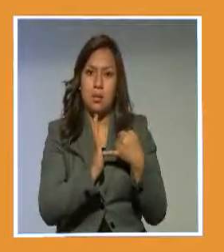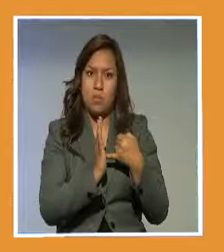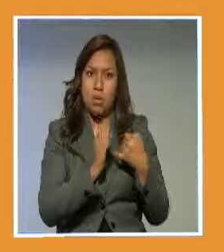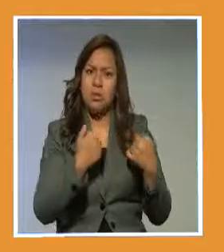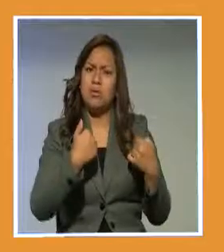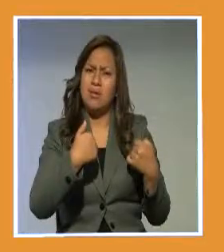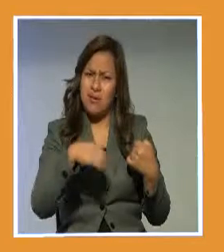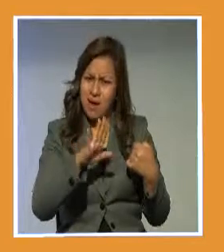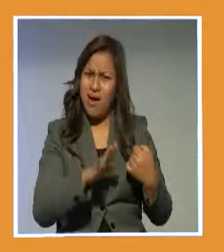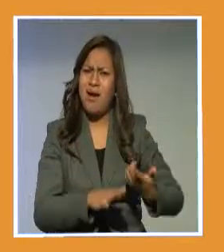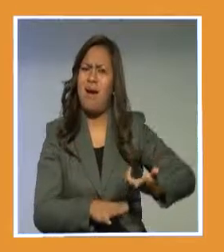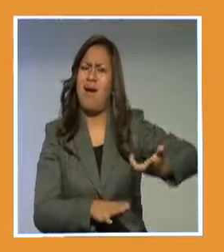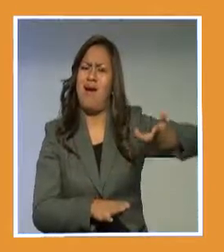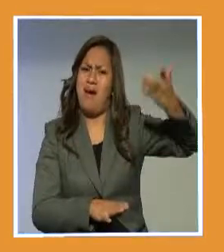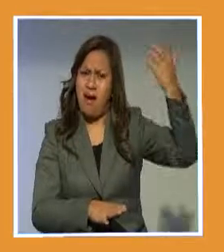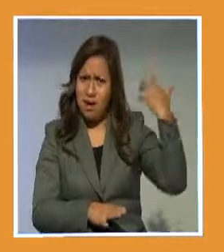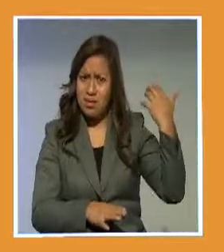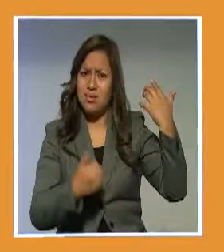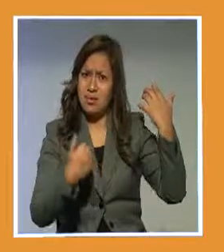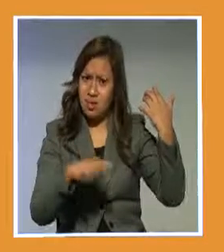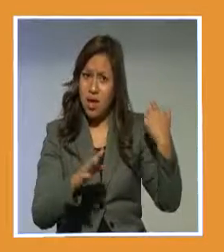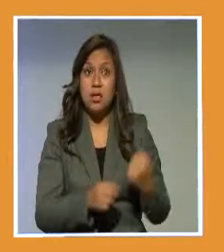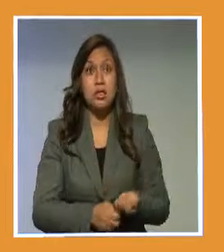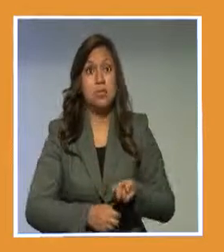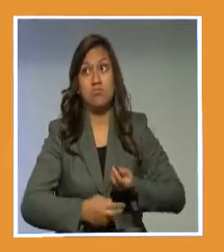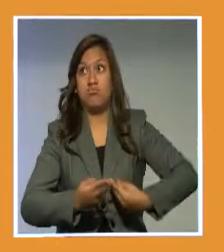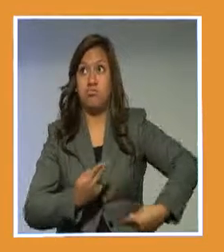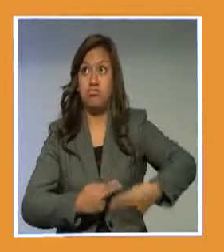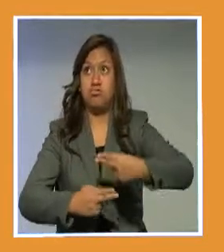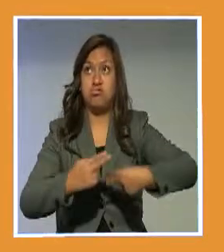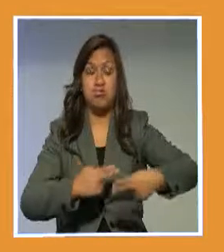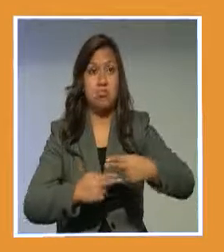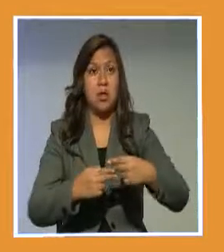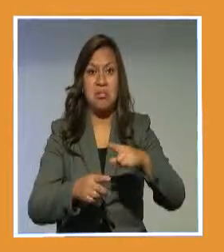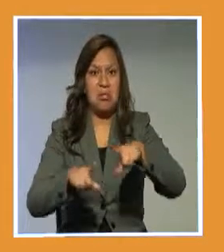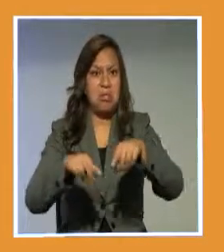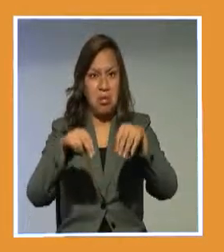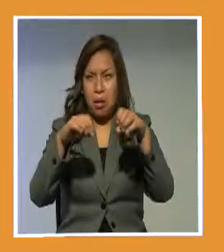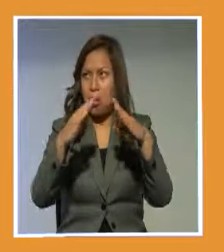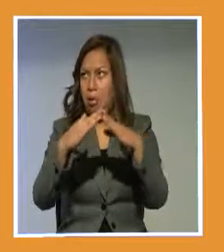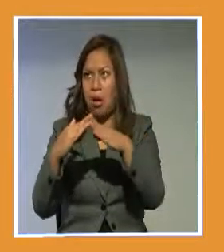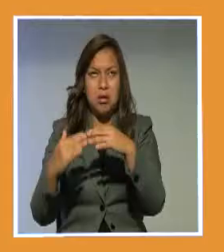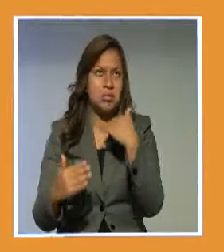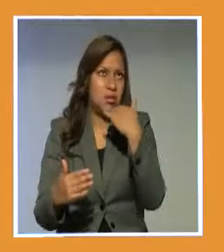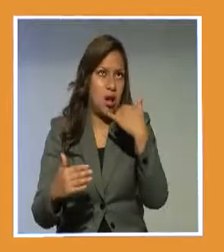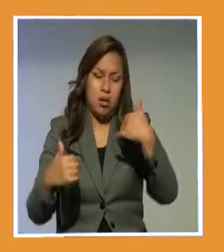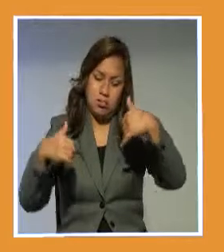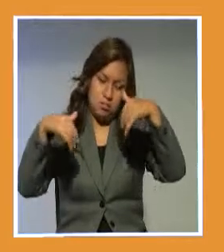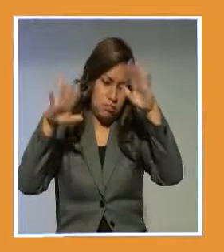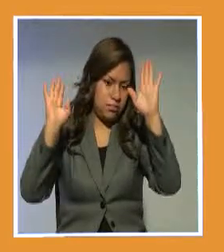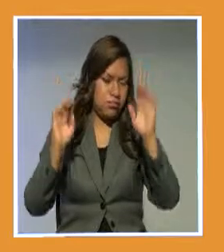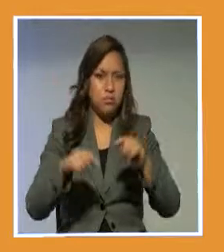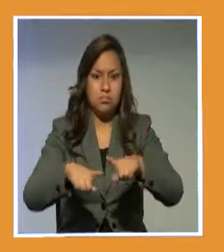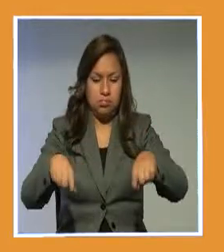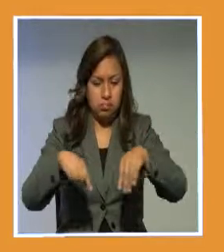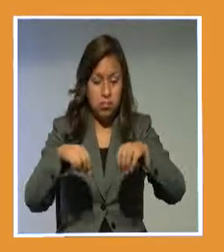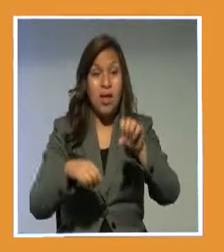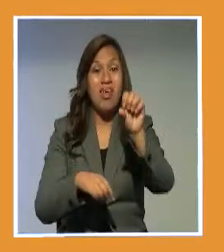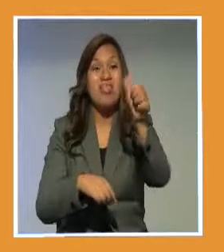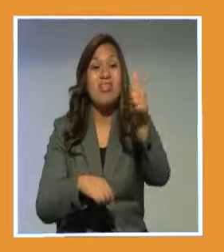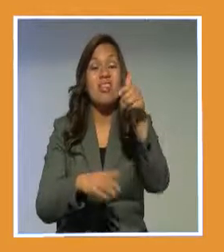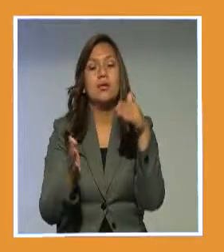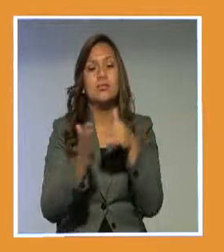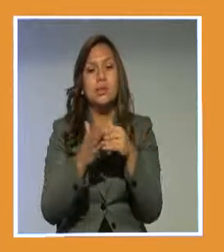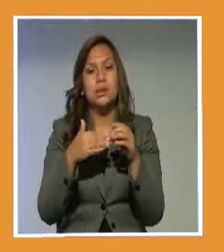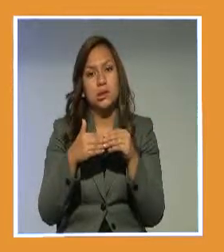que grava a toda venta de un bien el 10%, a todos. Sea un lote de